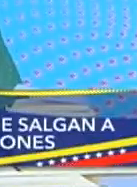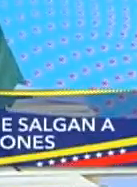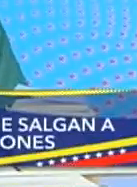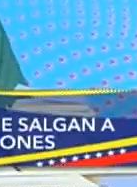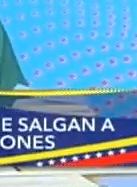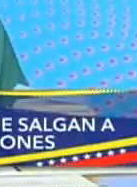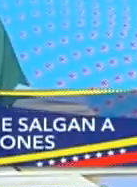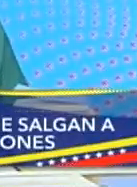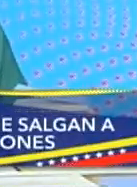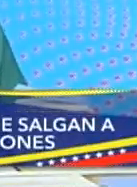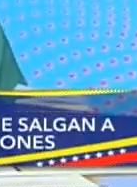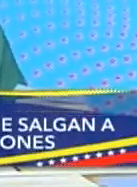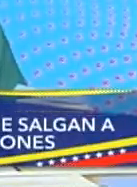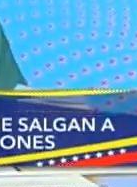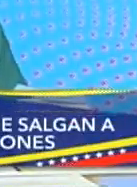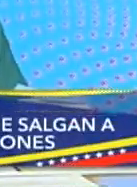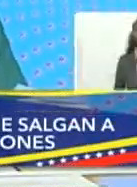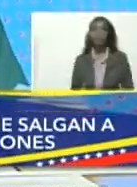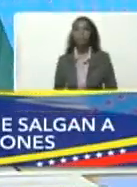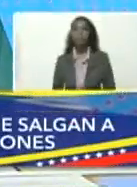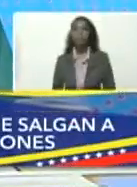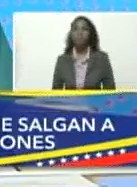hemos seguido el proceso de vacunación.